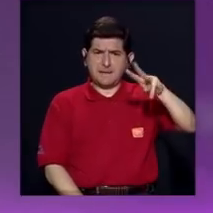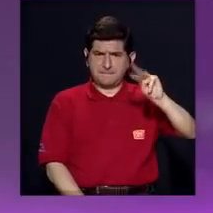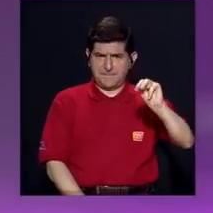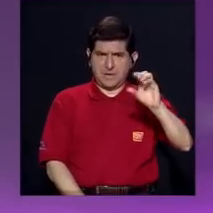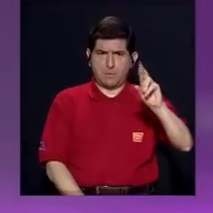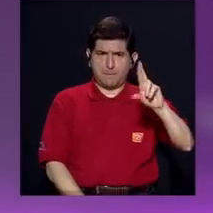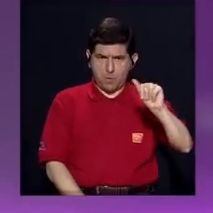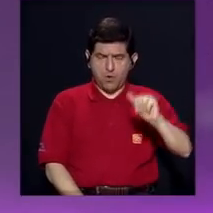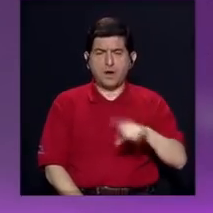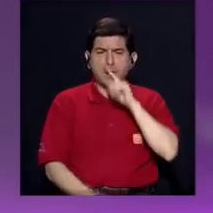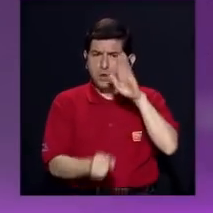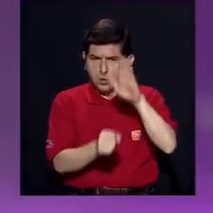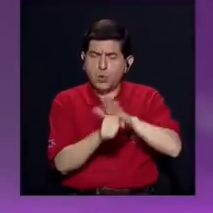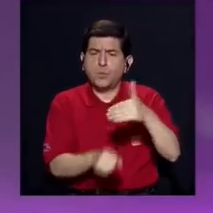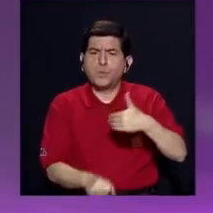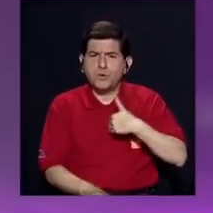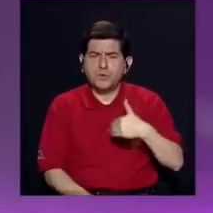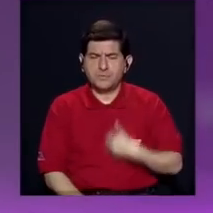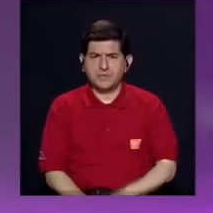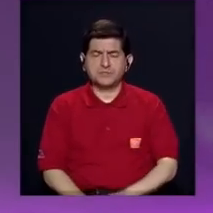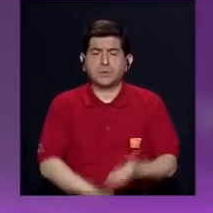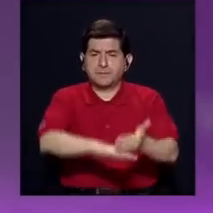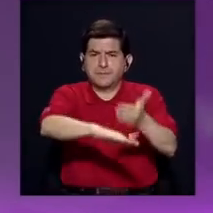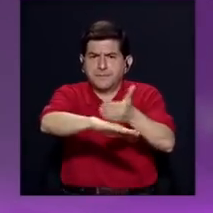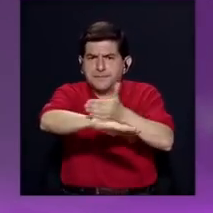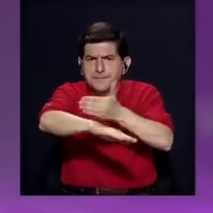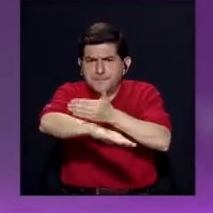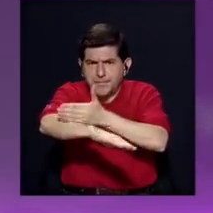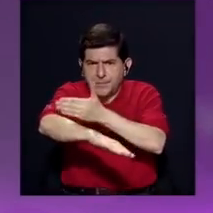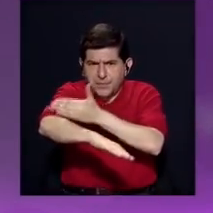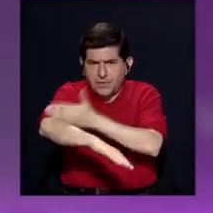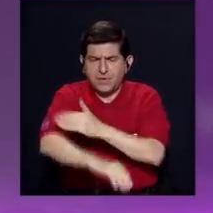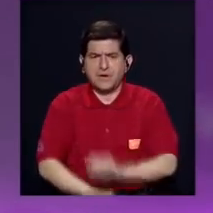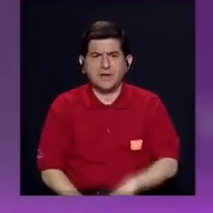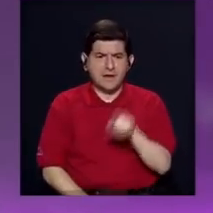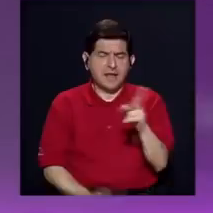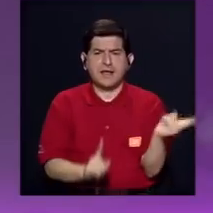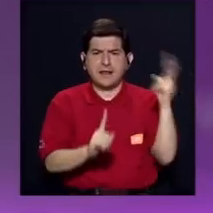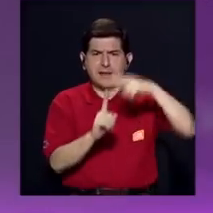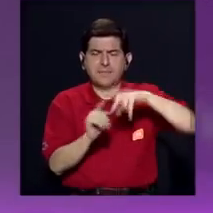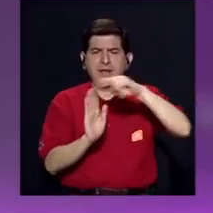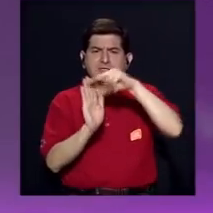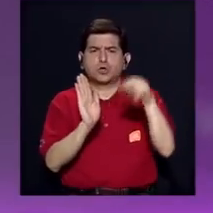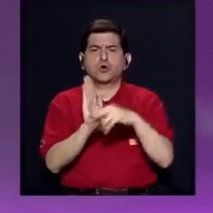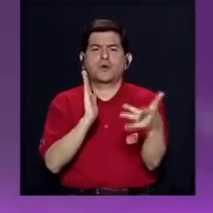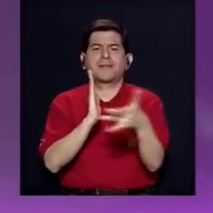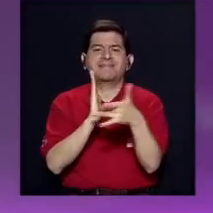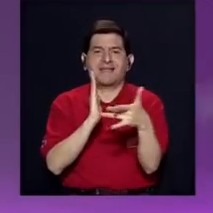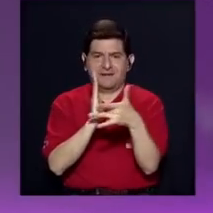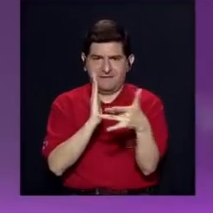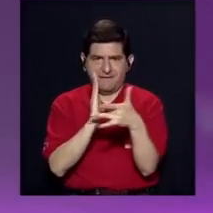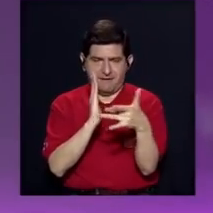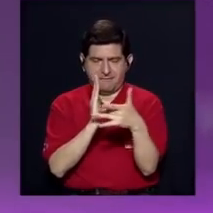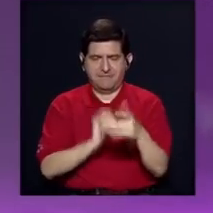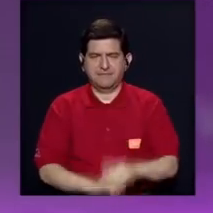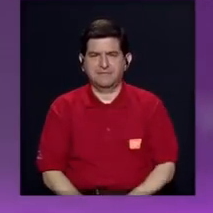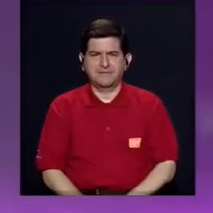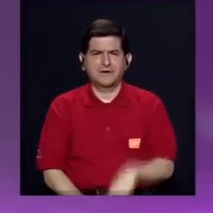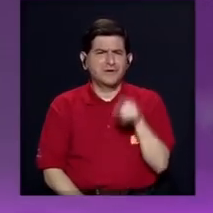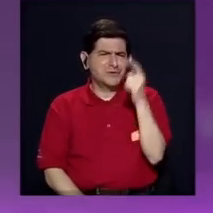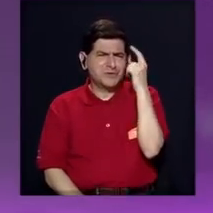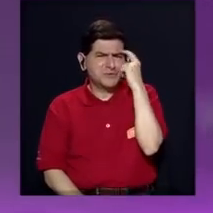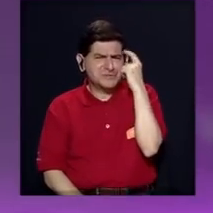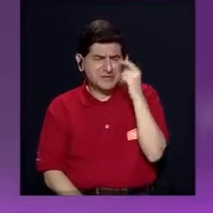manifestado un compromiso con hacer avanzar que está esta aplicación de la norma técnica como ha pensado